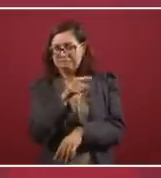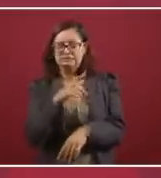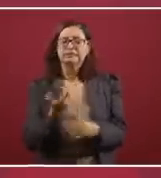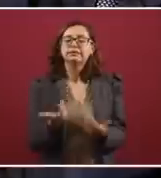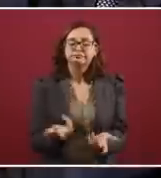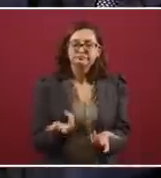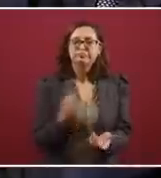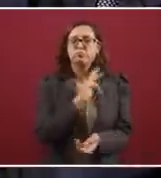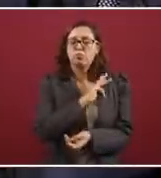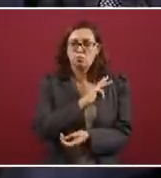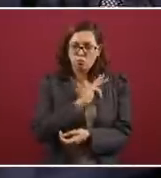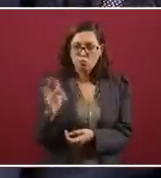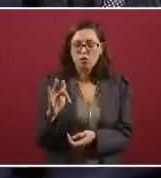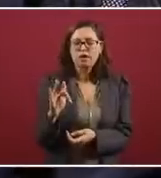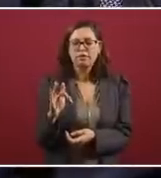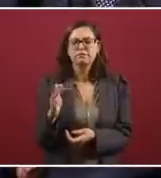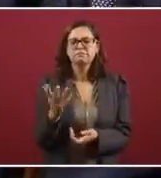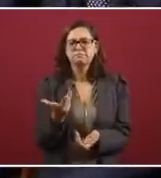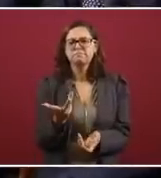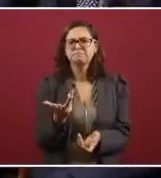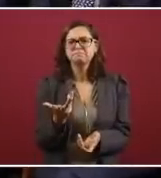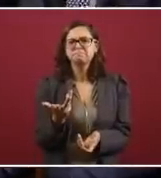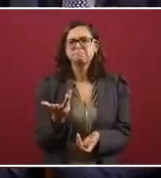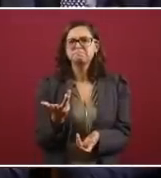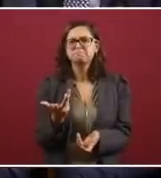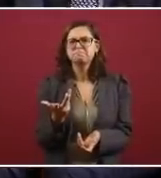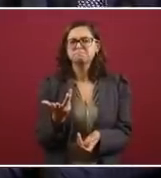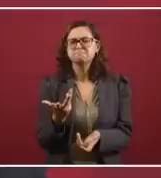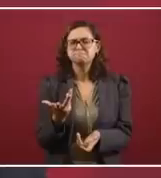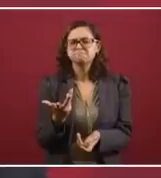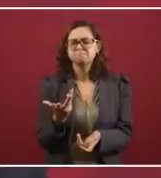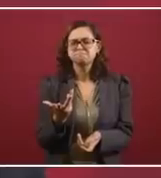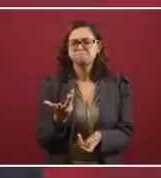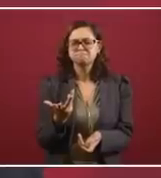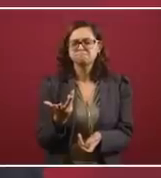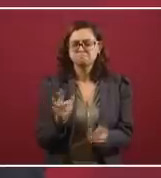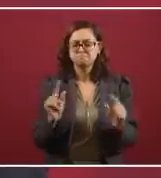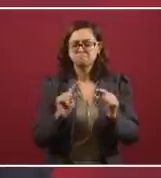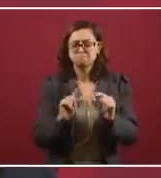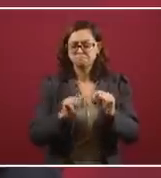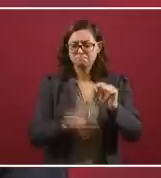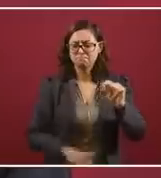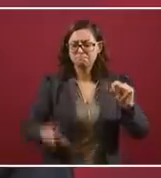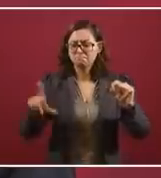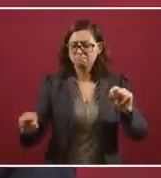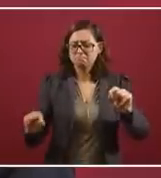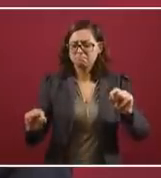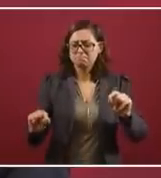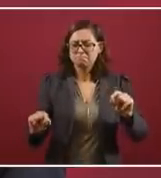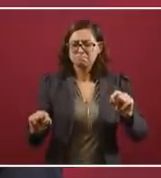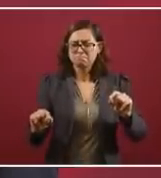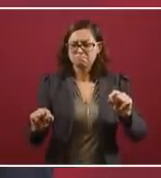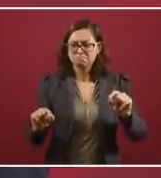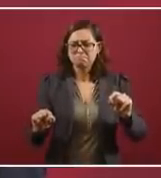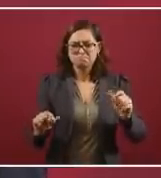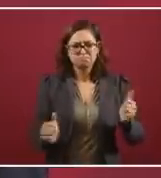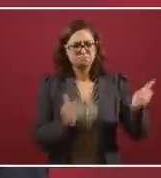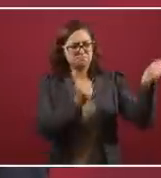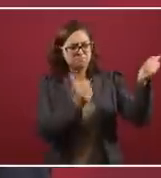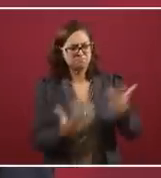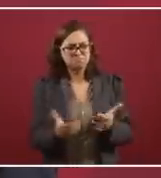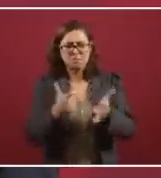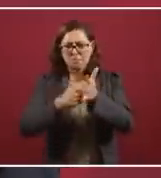permitirá al país hacer, a través de estos gasoductos, poder hacer uso de un gas muy,